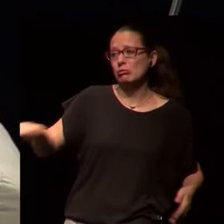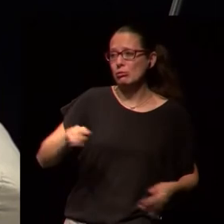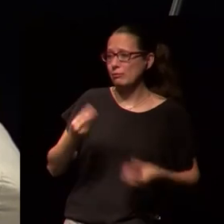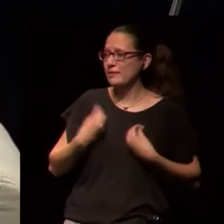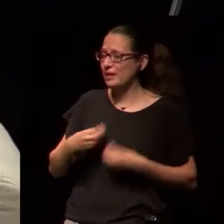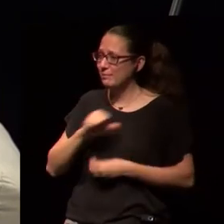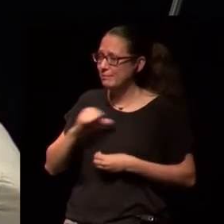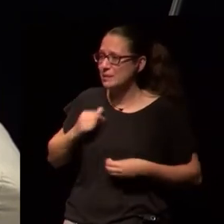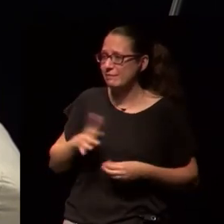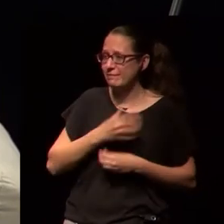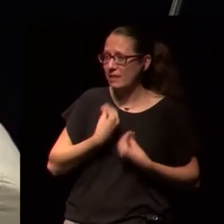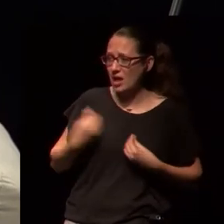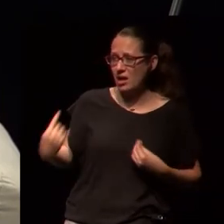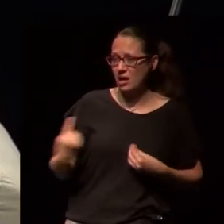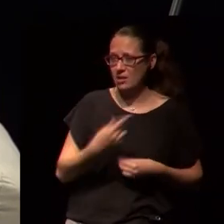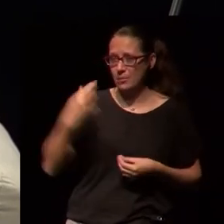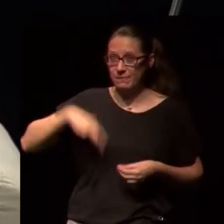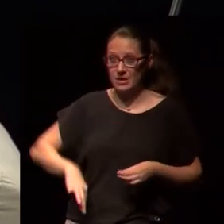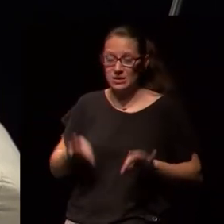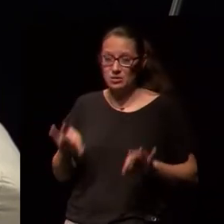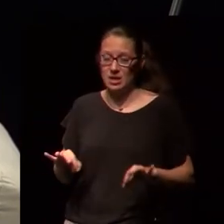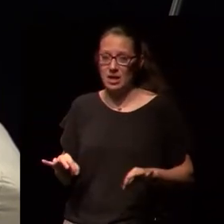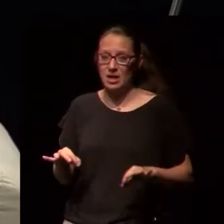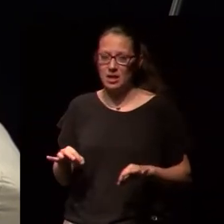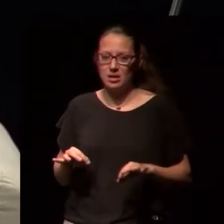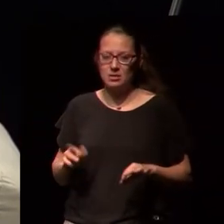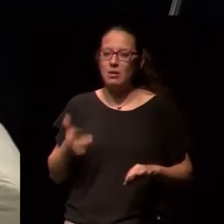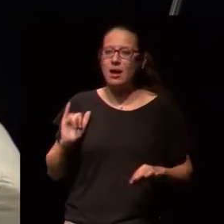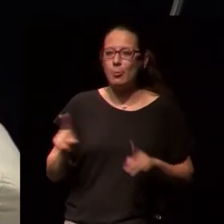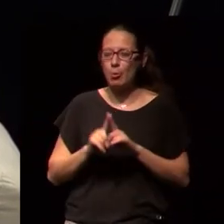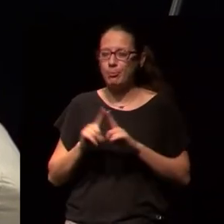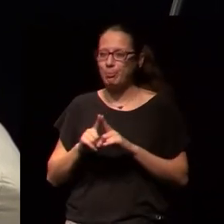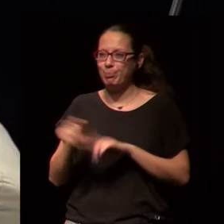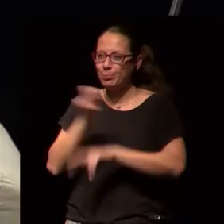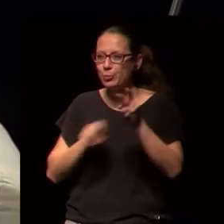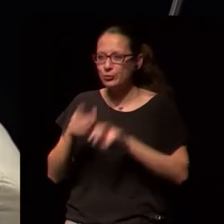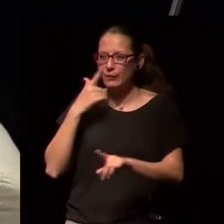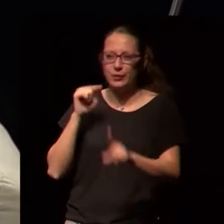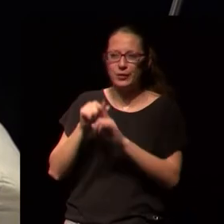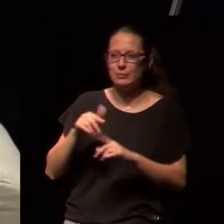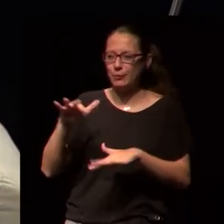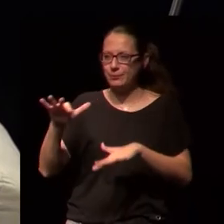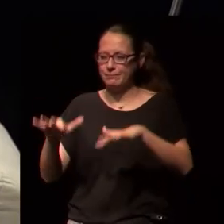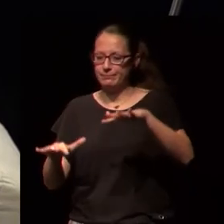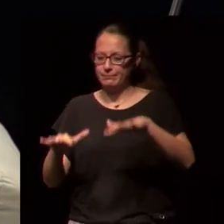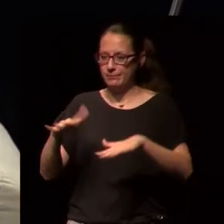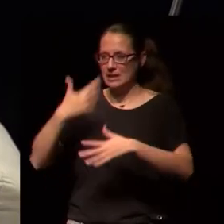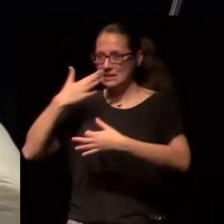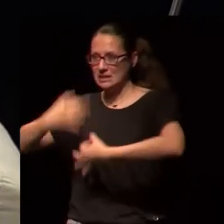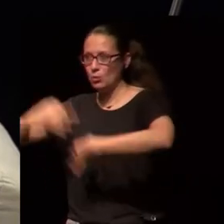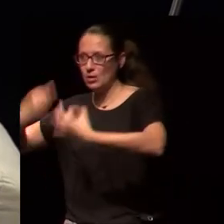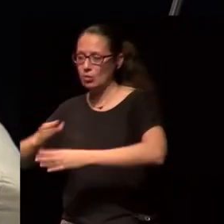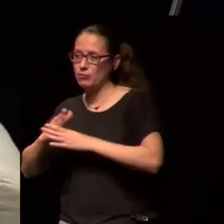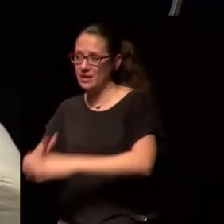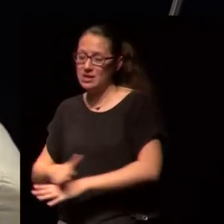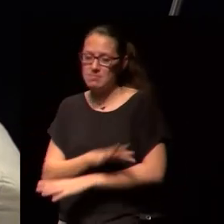personales, en nuestras vidas profesionales, pues estamos buscando un equilibrio entre la seguridad